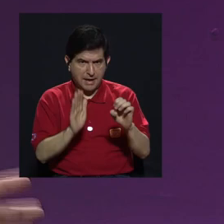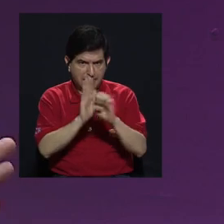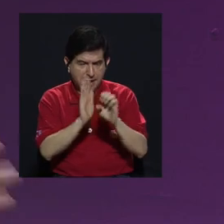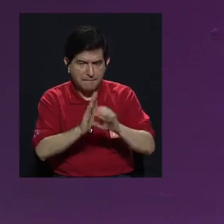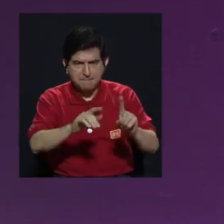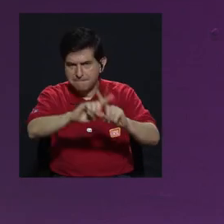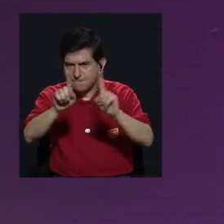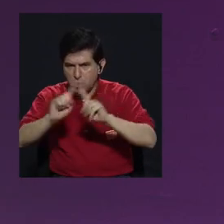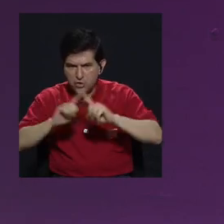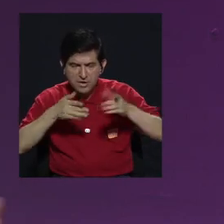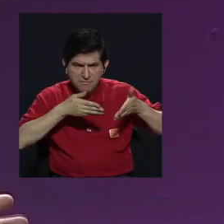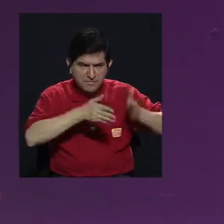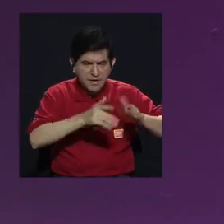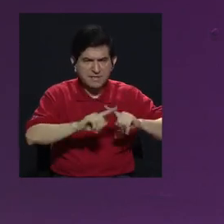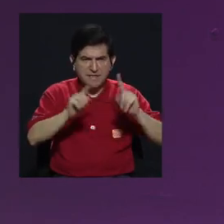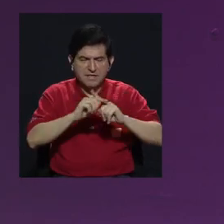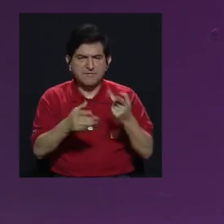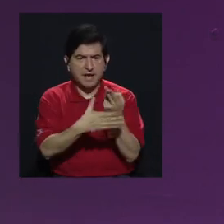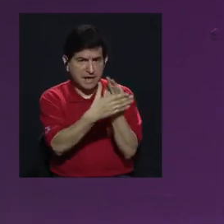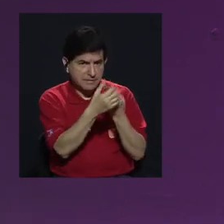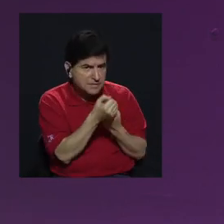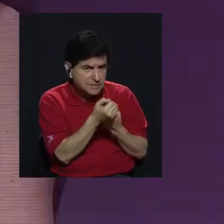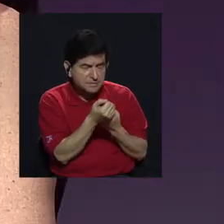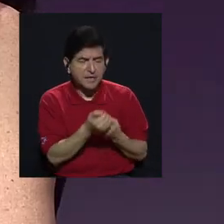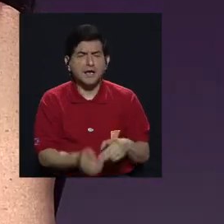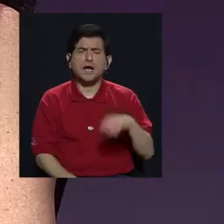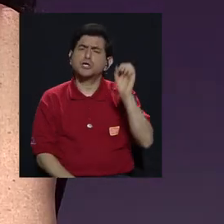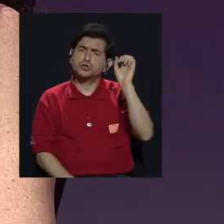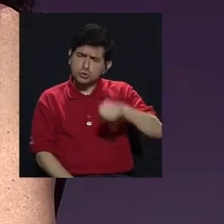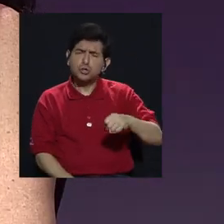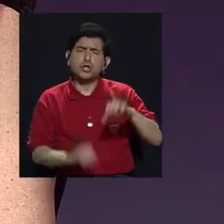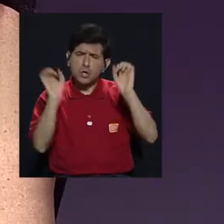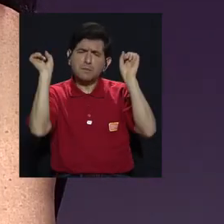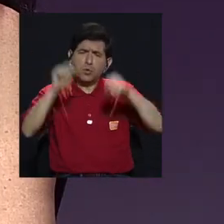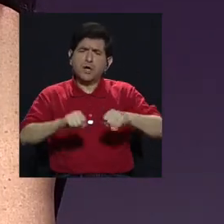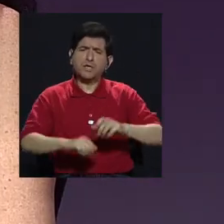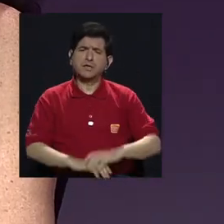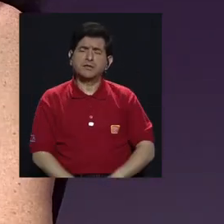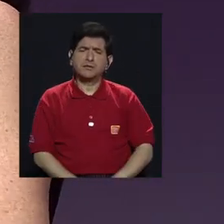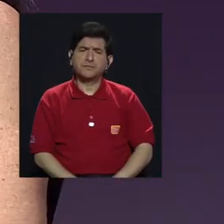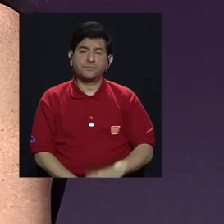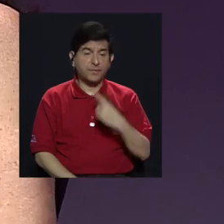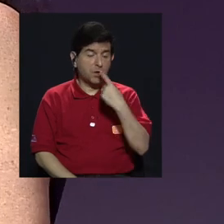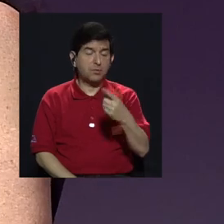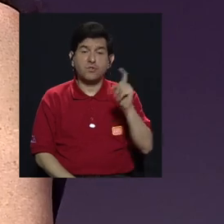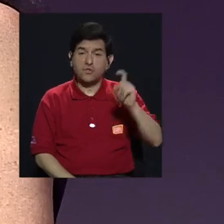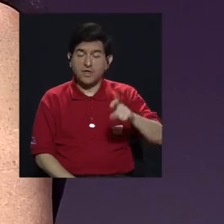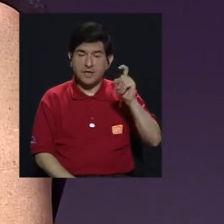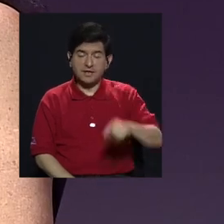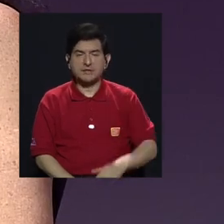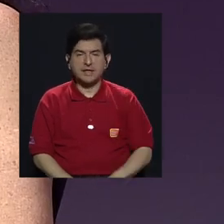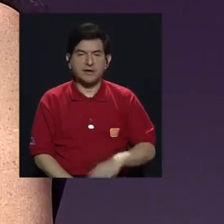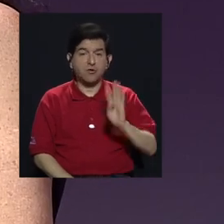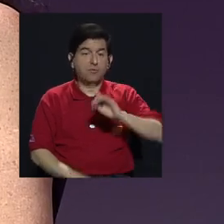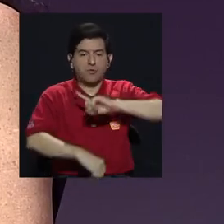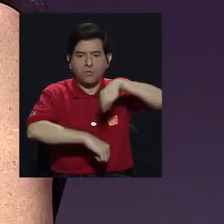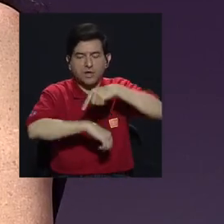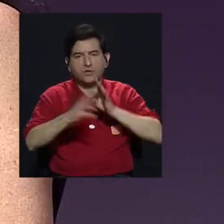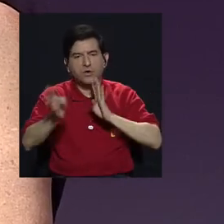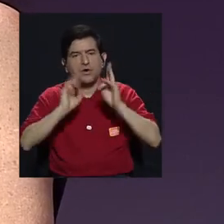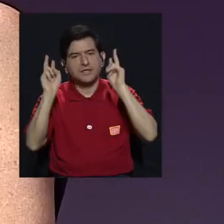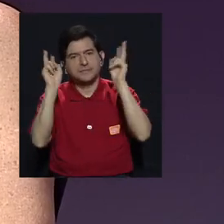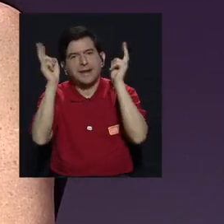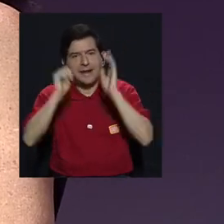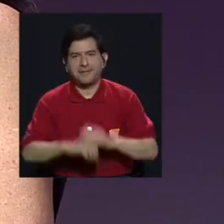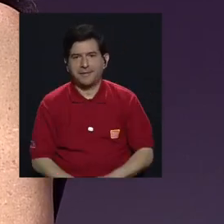ejemplo, diferentes hijos de diferentes parejas? Sí, sí se puede. Como decía, necesitamos como 4 horas, ¿verdad?, para hablar de este